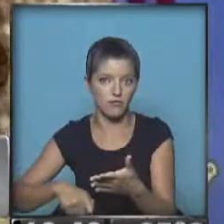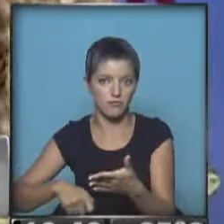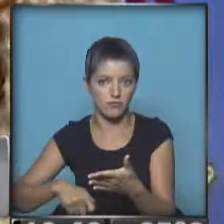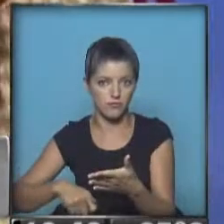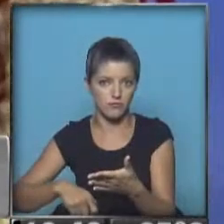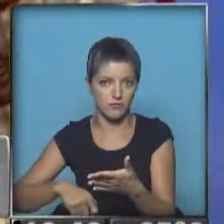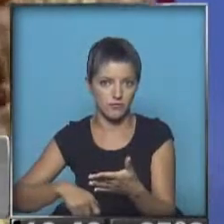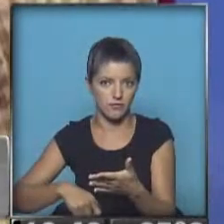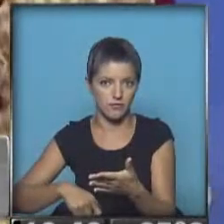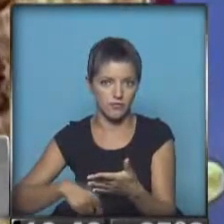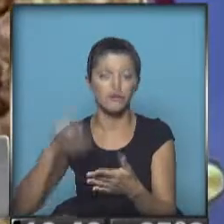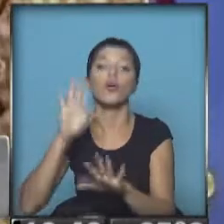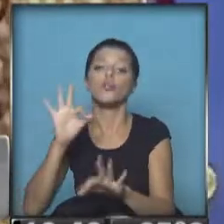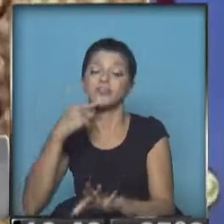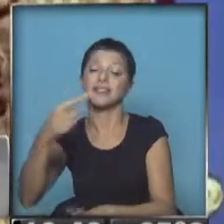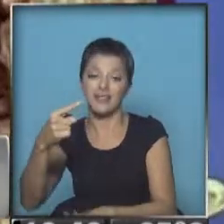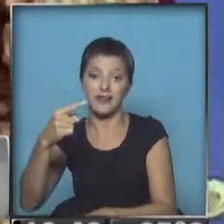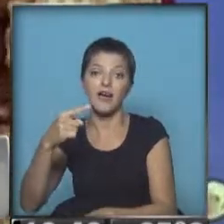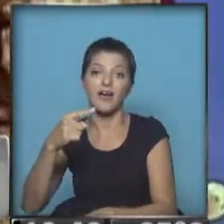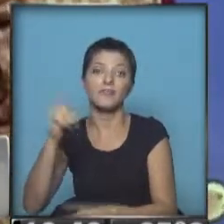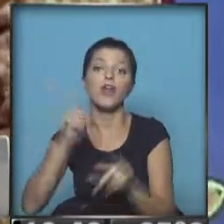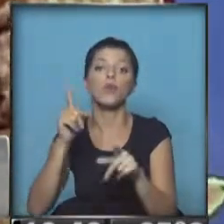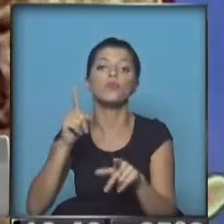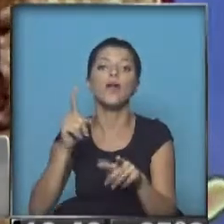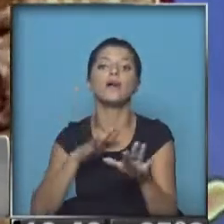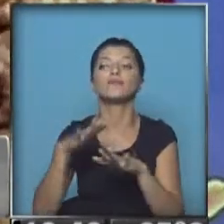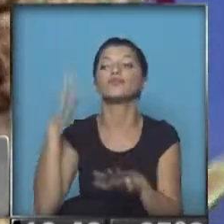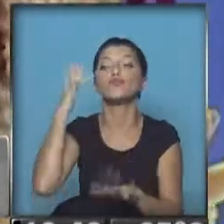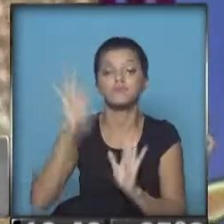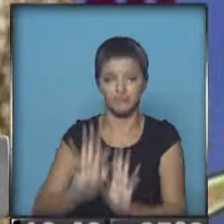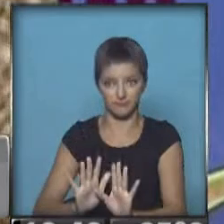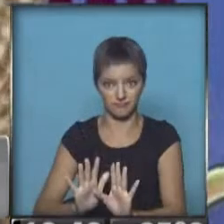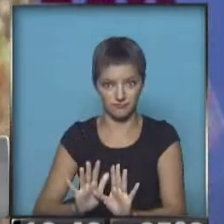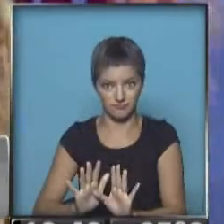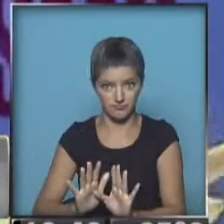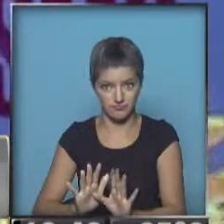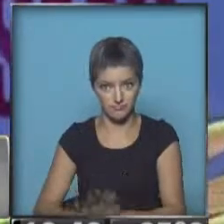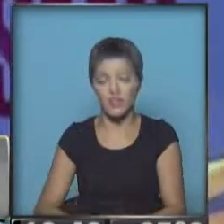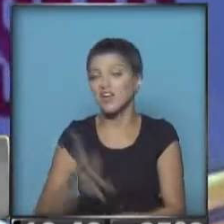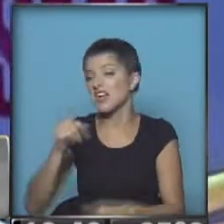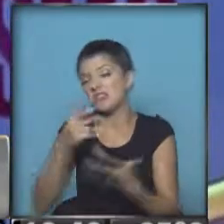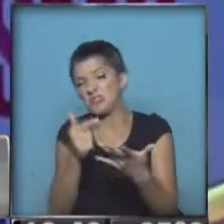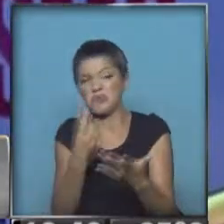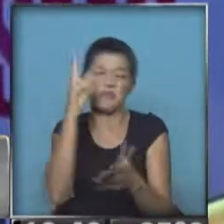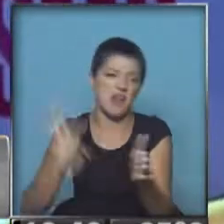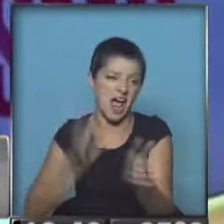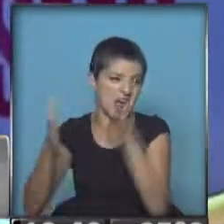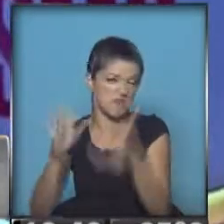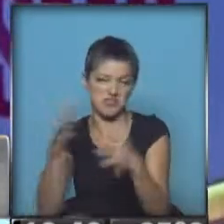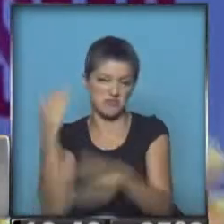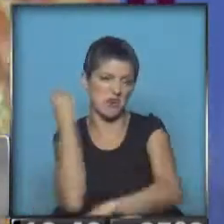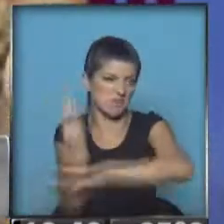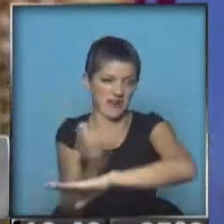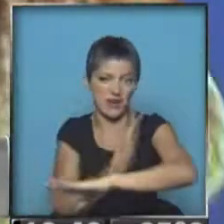nos asegurara o nos augurara de alguna tribuna de doctrina que duraríamos apenas un año en el gobierno.